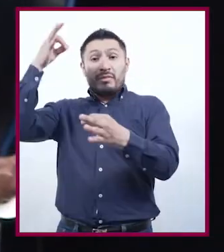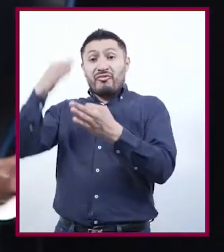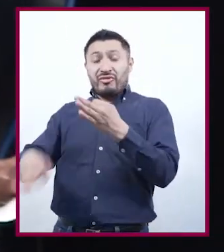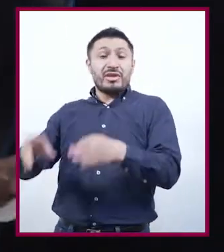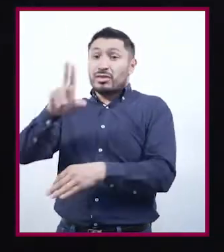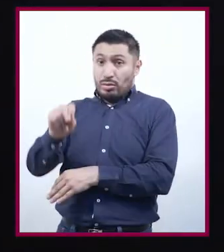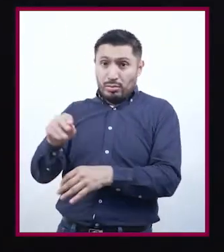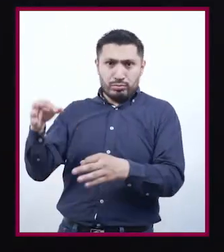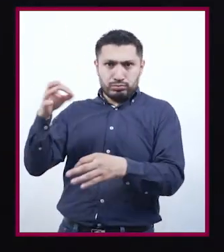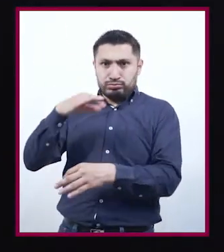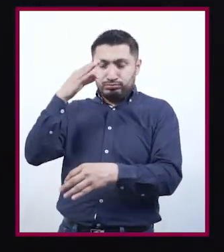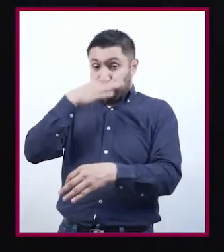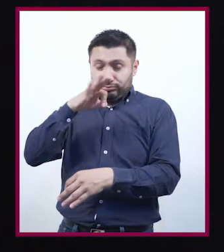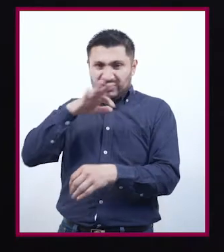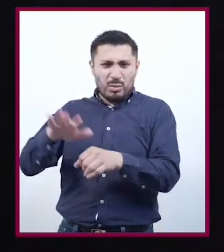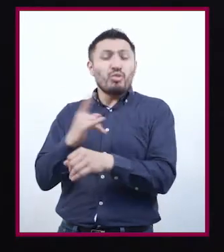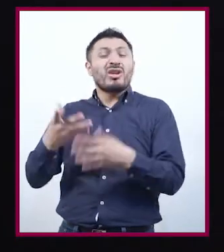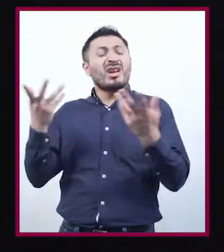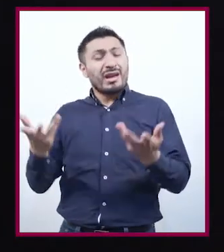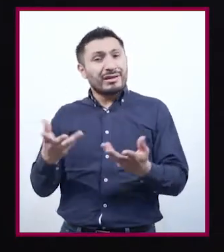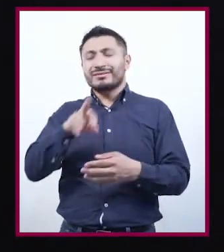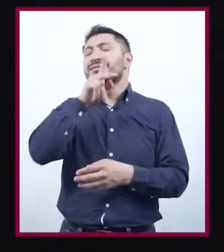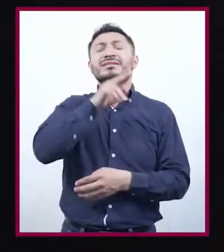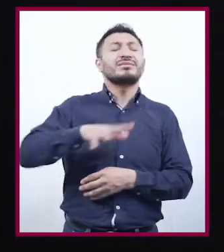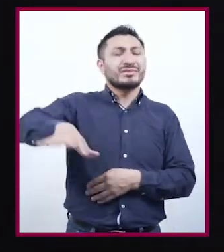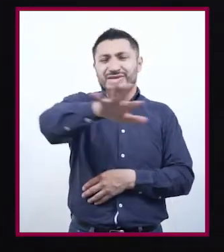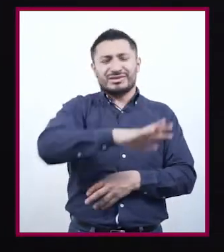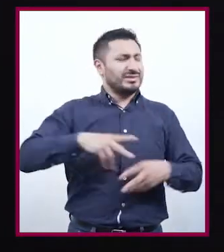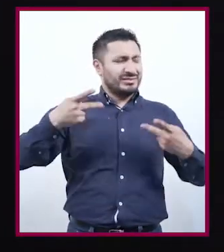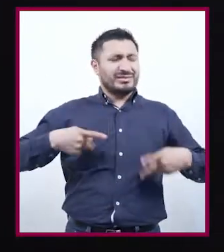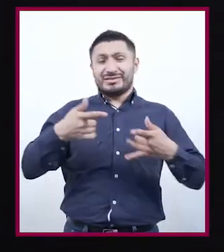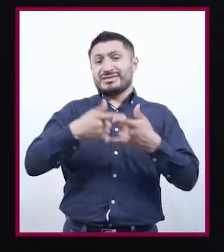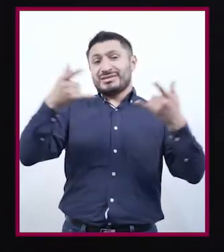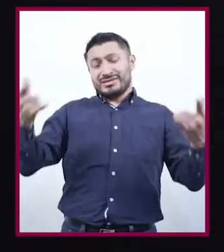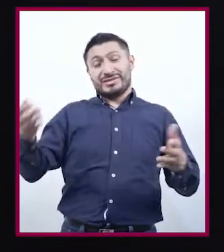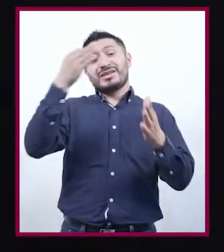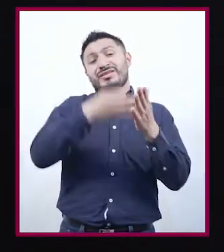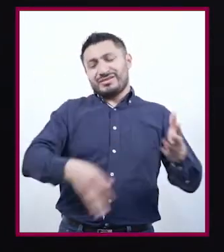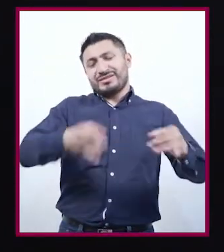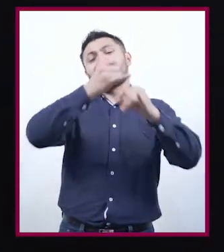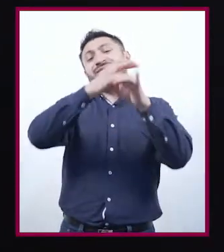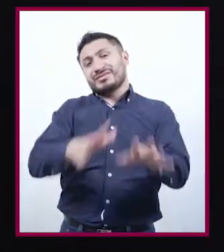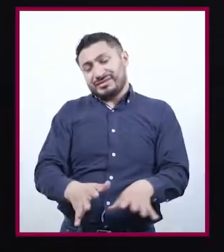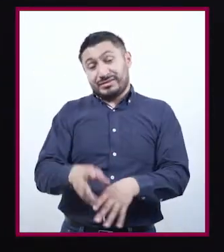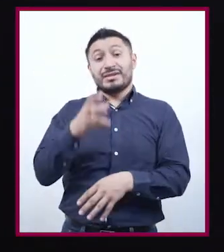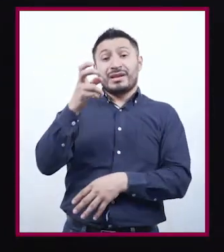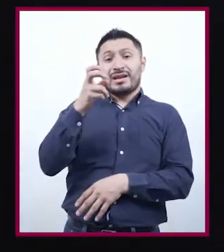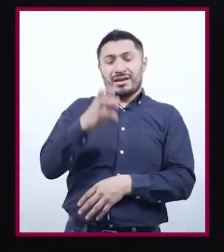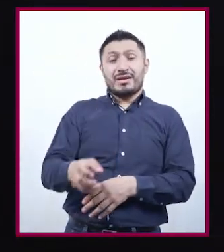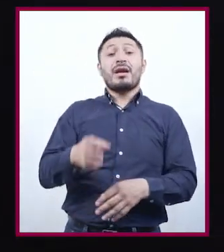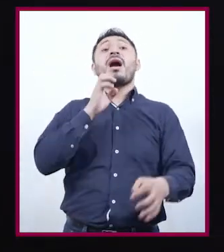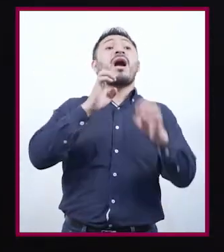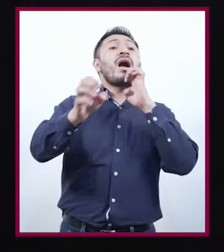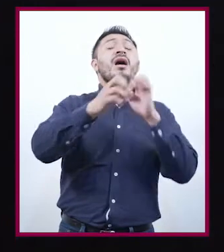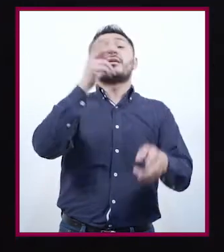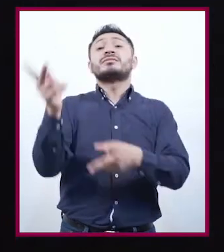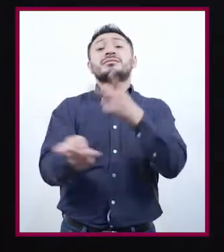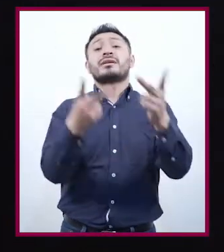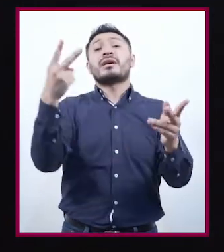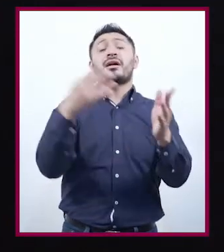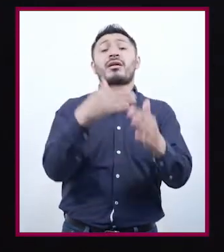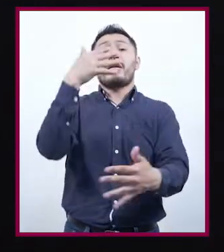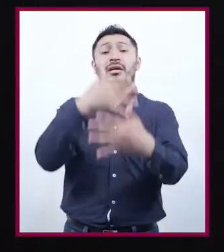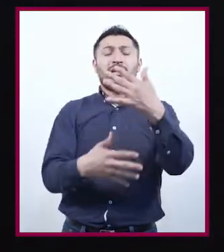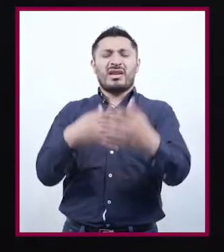final? No te preocupes, a todas y todos los mortales que nos dedicamos a la historia nos hace falta información. De hecho, de acuerdo a una